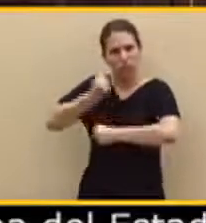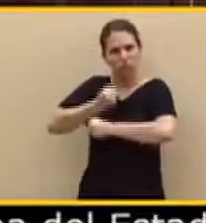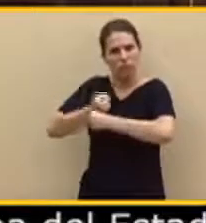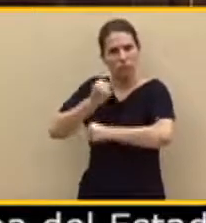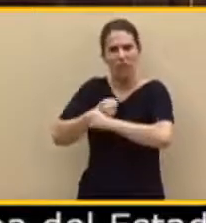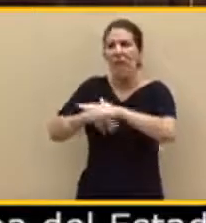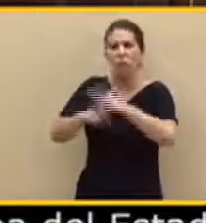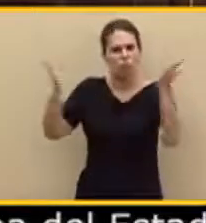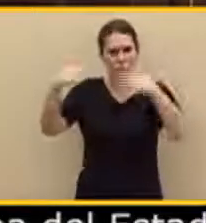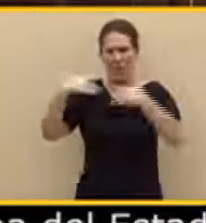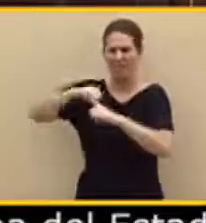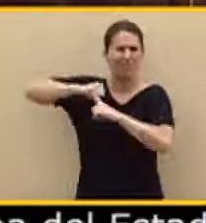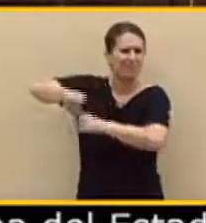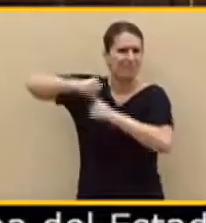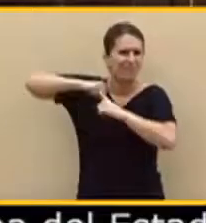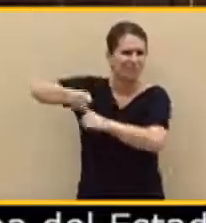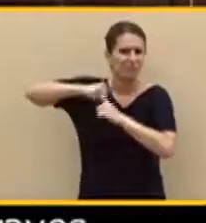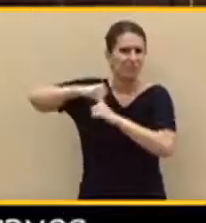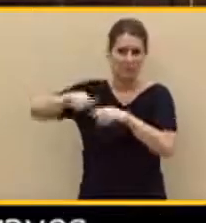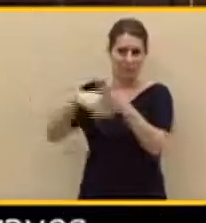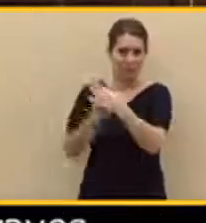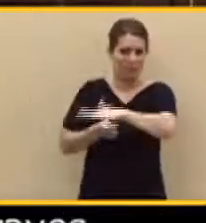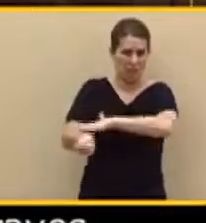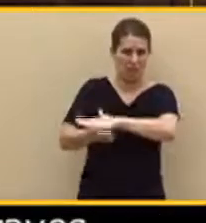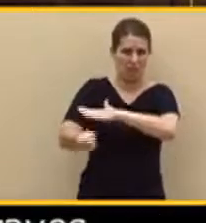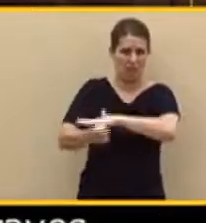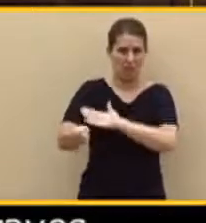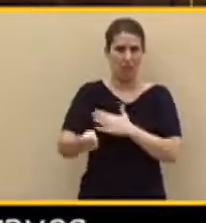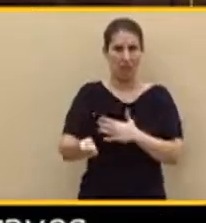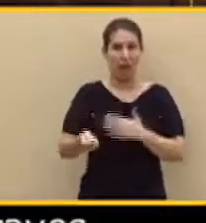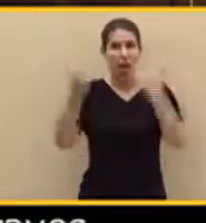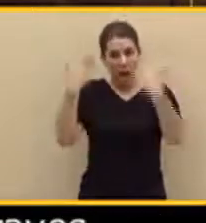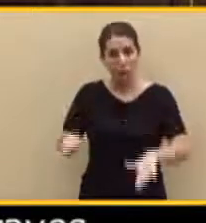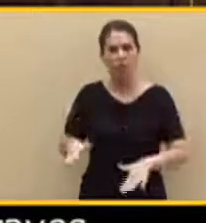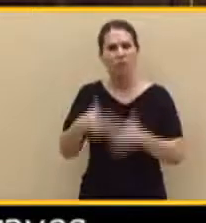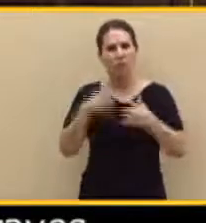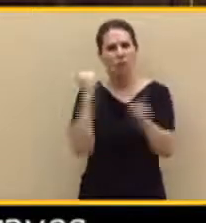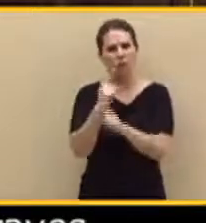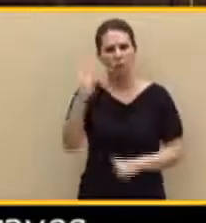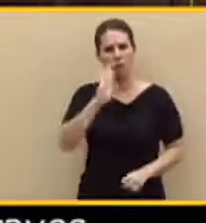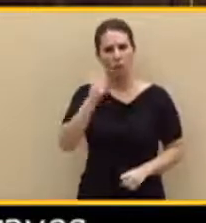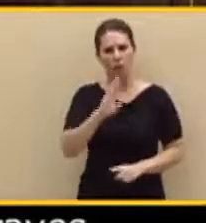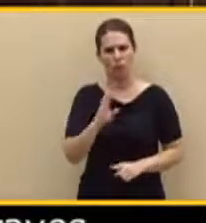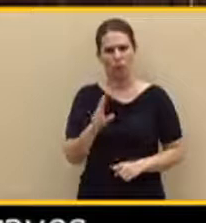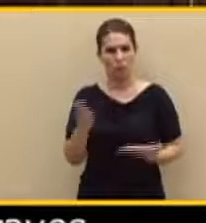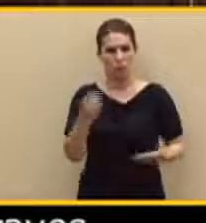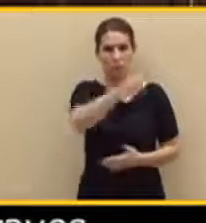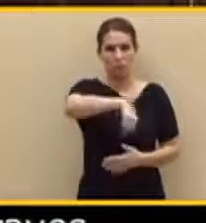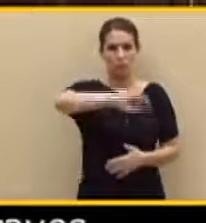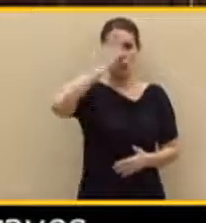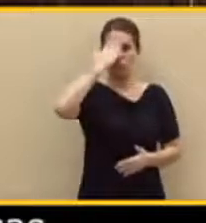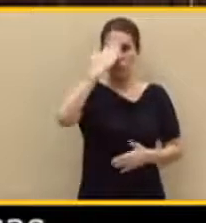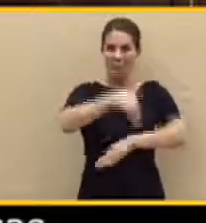graves presiones e intimidaciones y que, a pesar de esas presiones, lucha contra la corrupción. Ustedes, al frente del Gobierno, son su